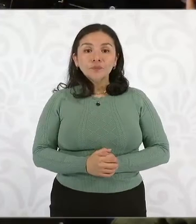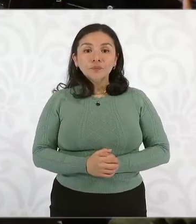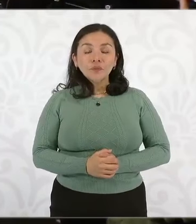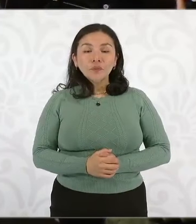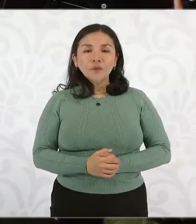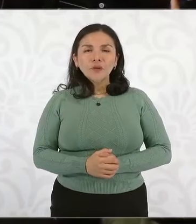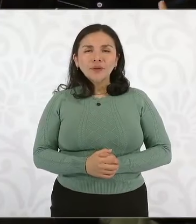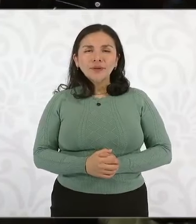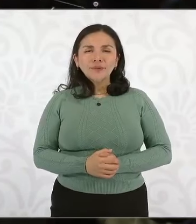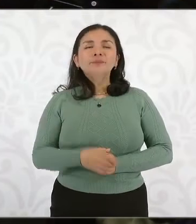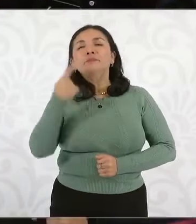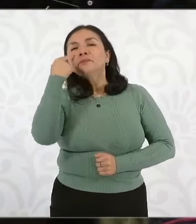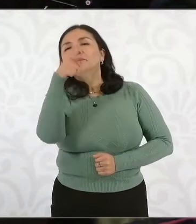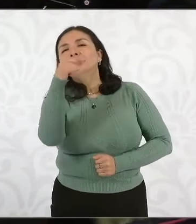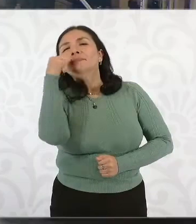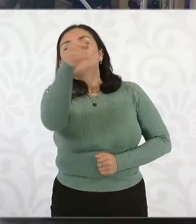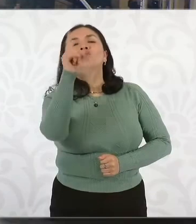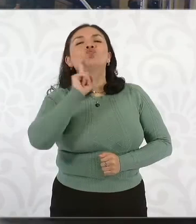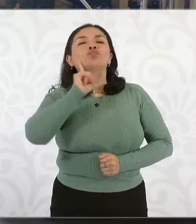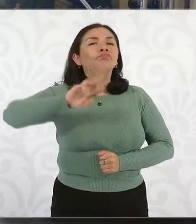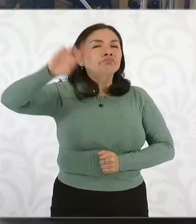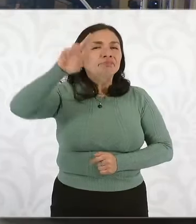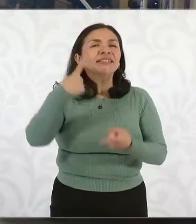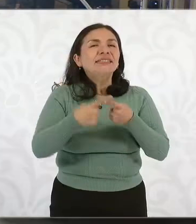A ver, ¿quién es la compañera que está atrás, que está levantando la mano?